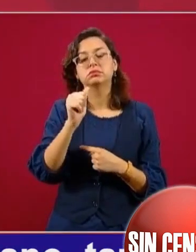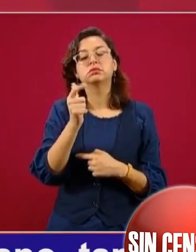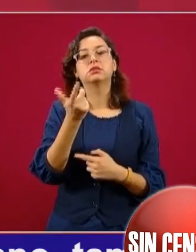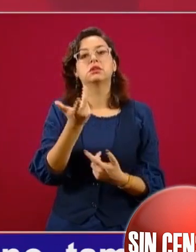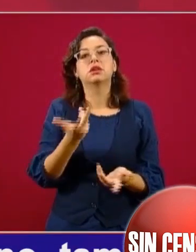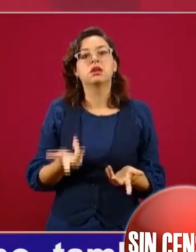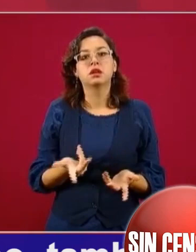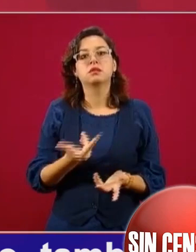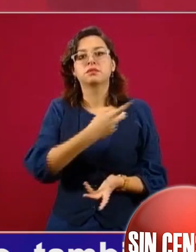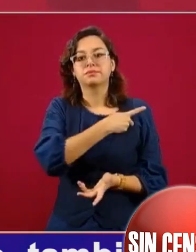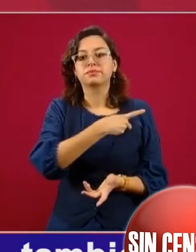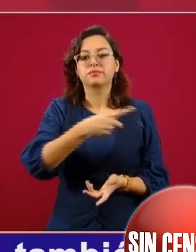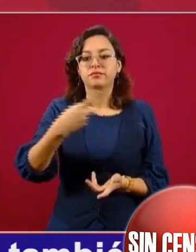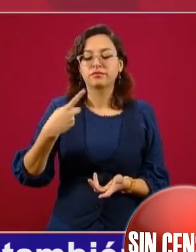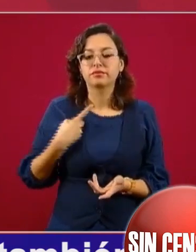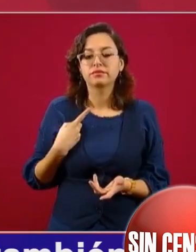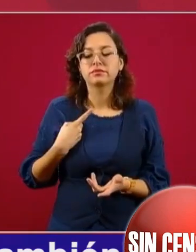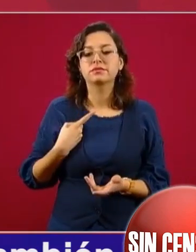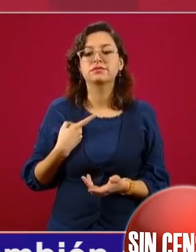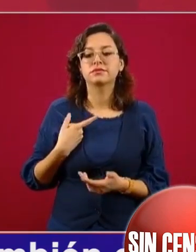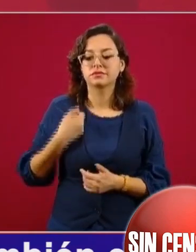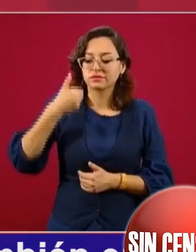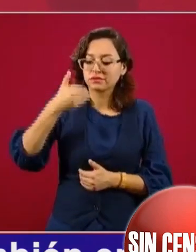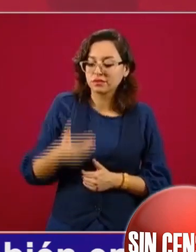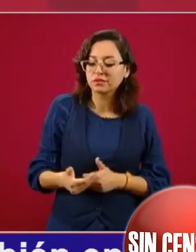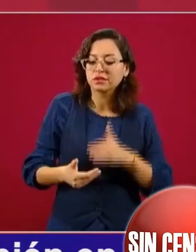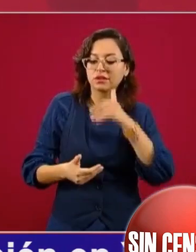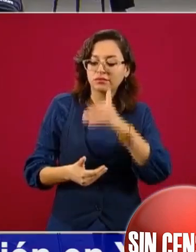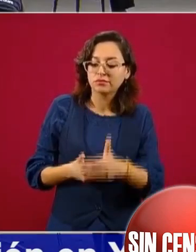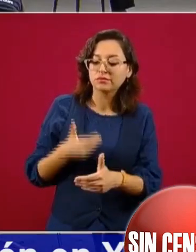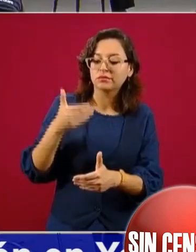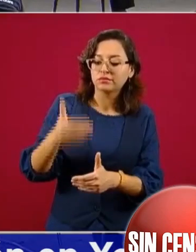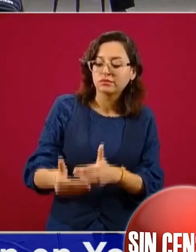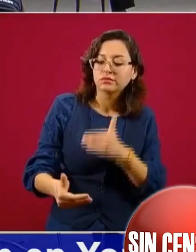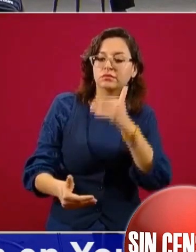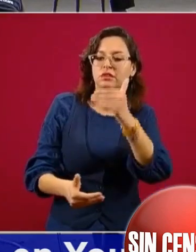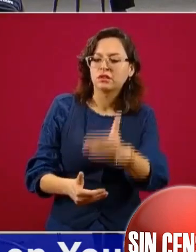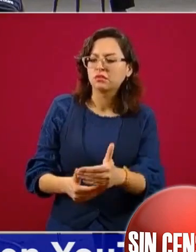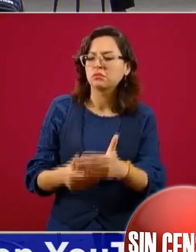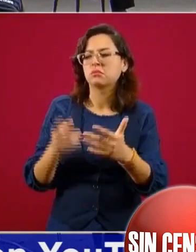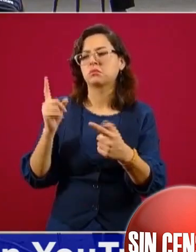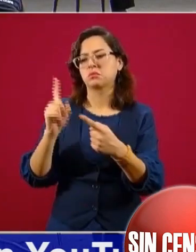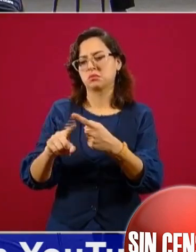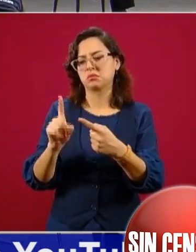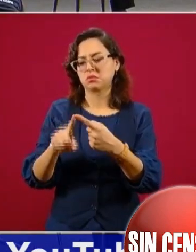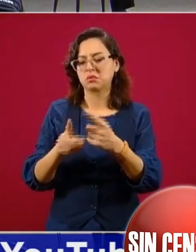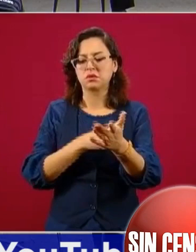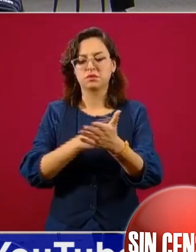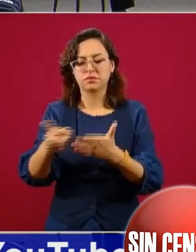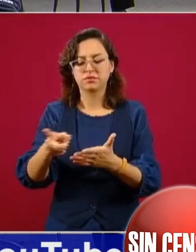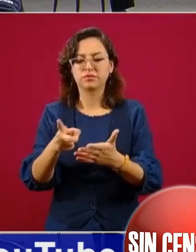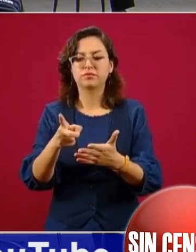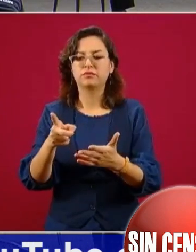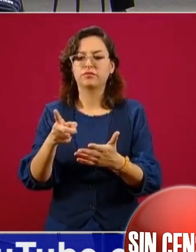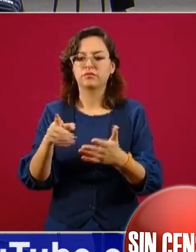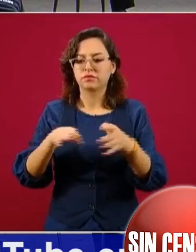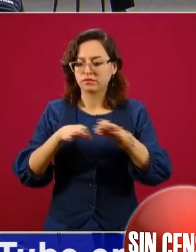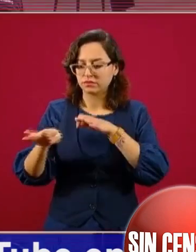que llevarse a cabo considerando los derechos laborales de los